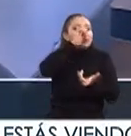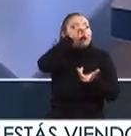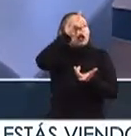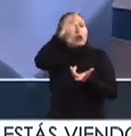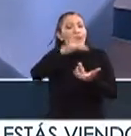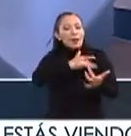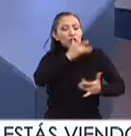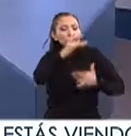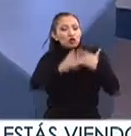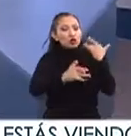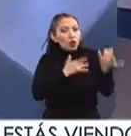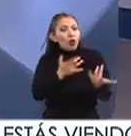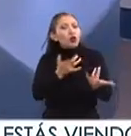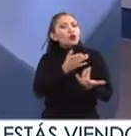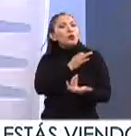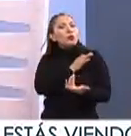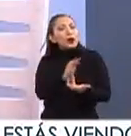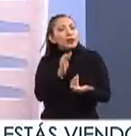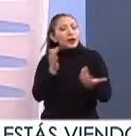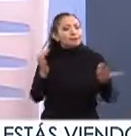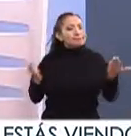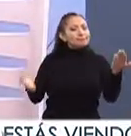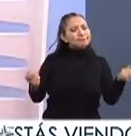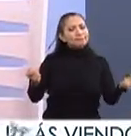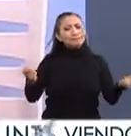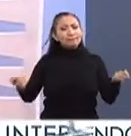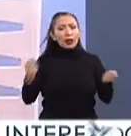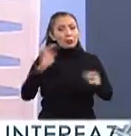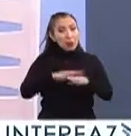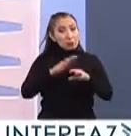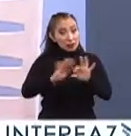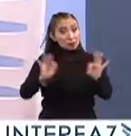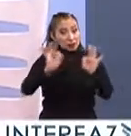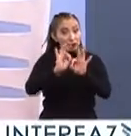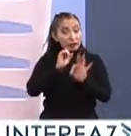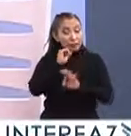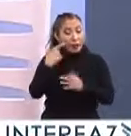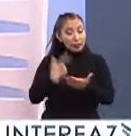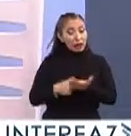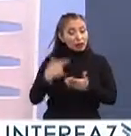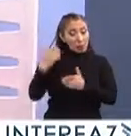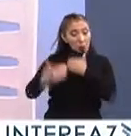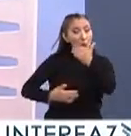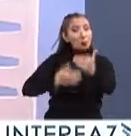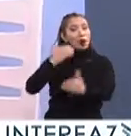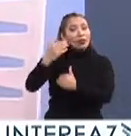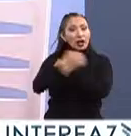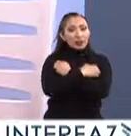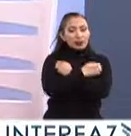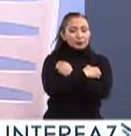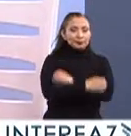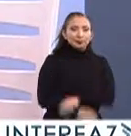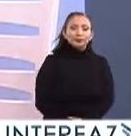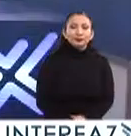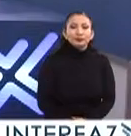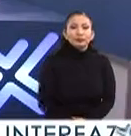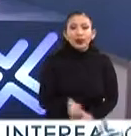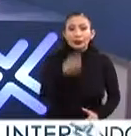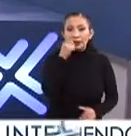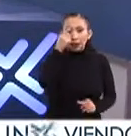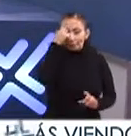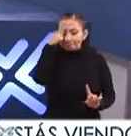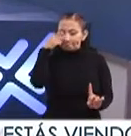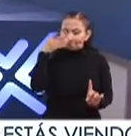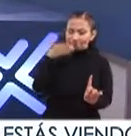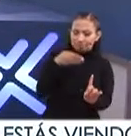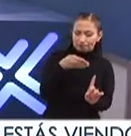la emocionalidad, el poder estar equilibrados se va viendo cada vez más importante dentro del proceso de la educación. Llamémoslo